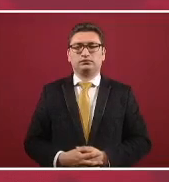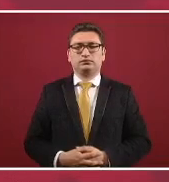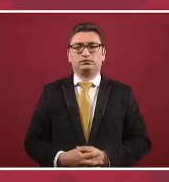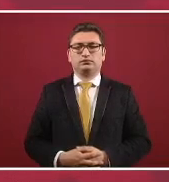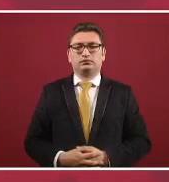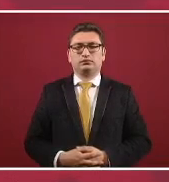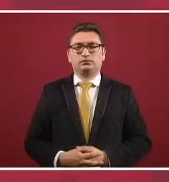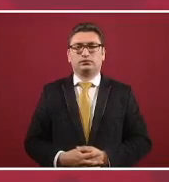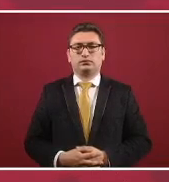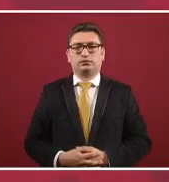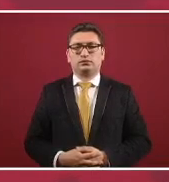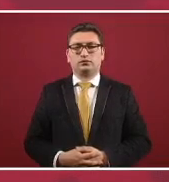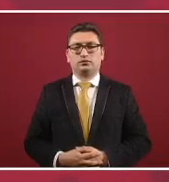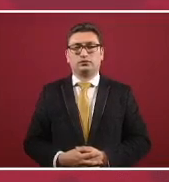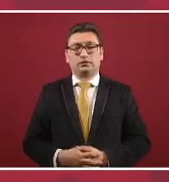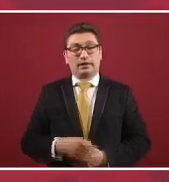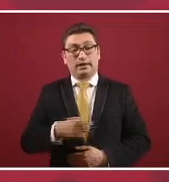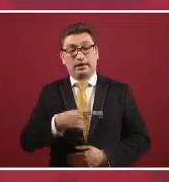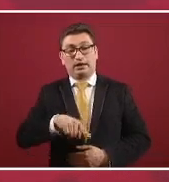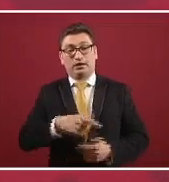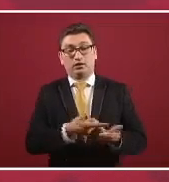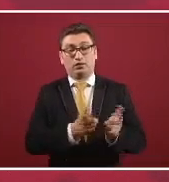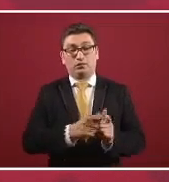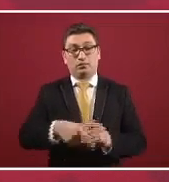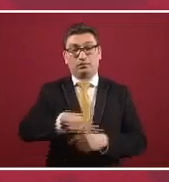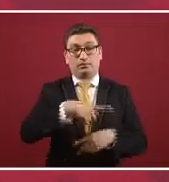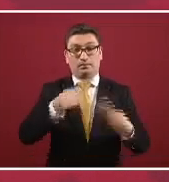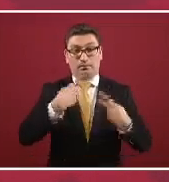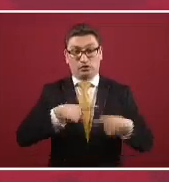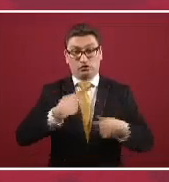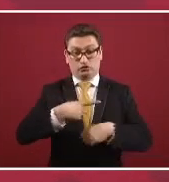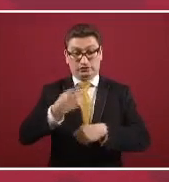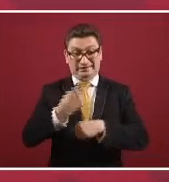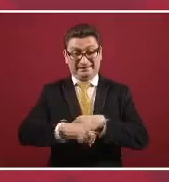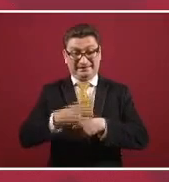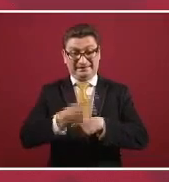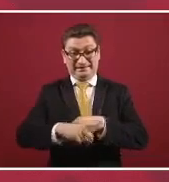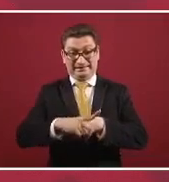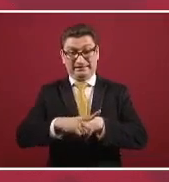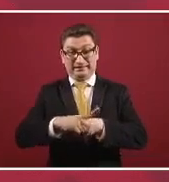pues tienen un derecho que hay que respetar.